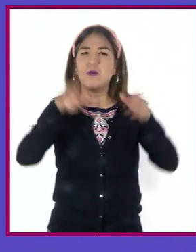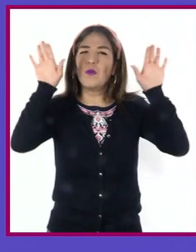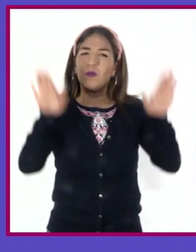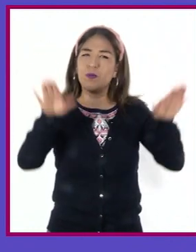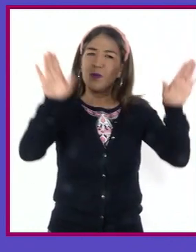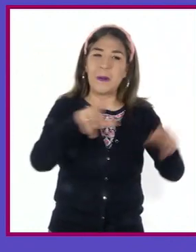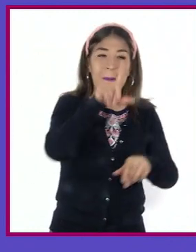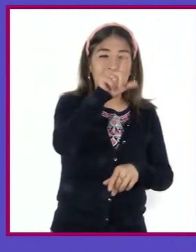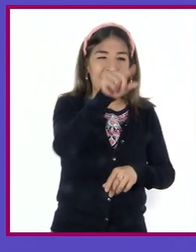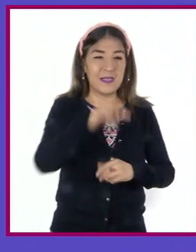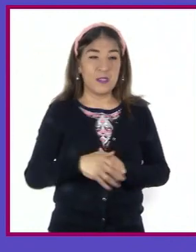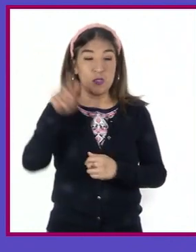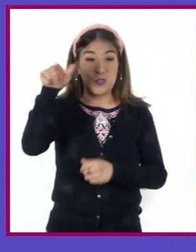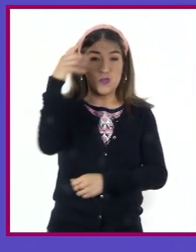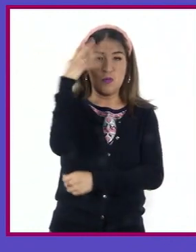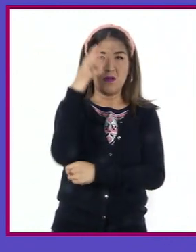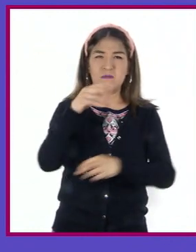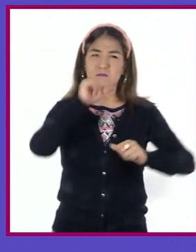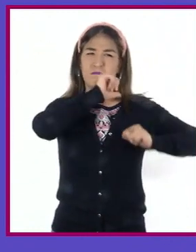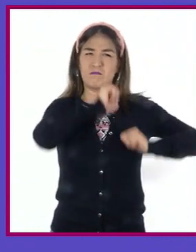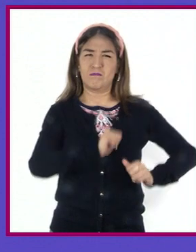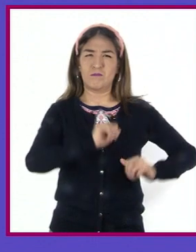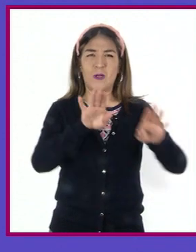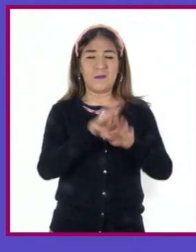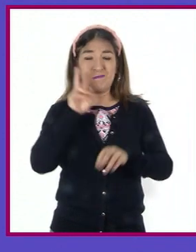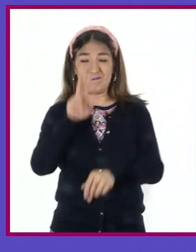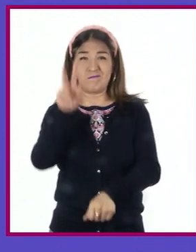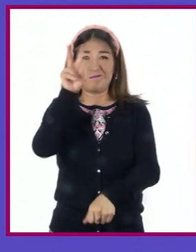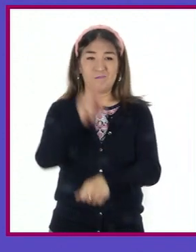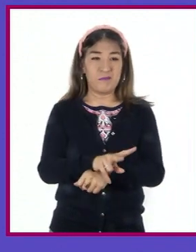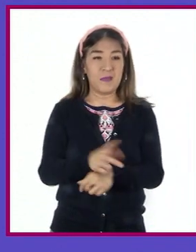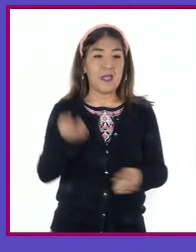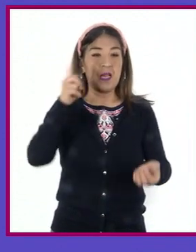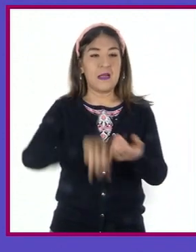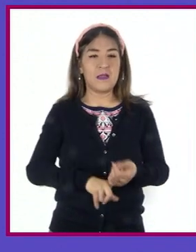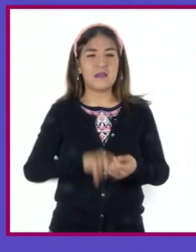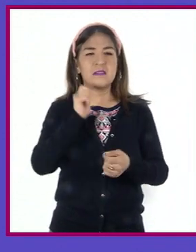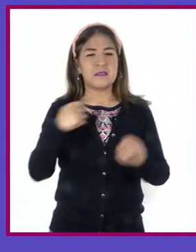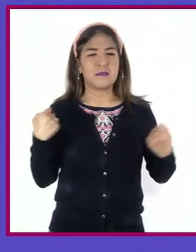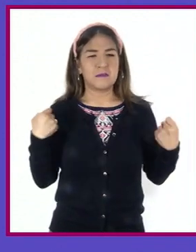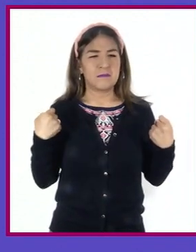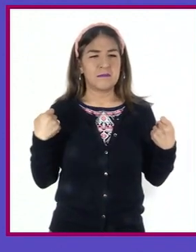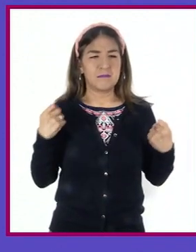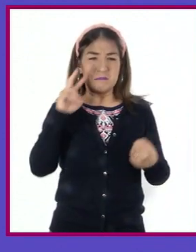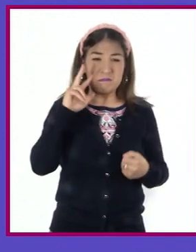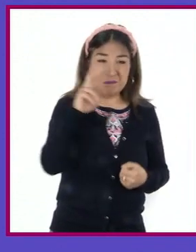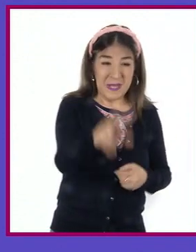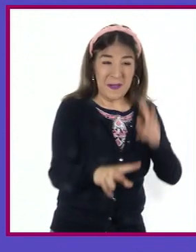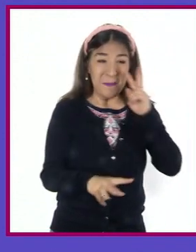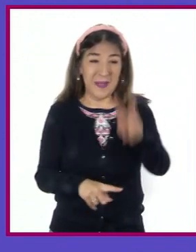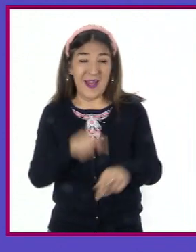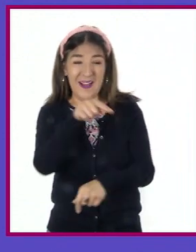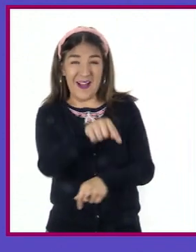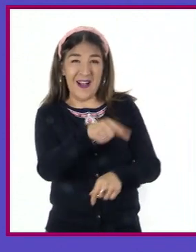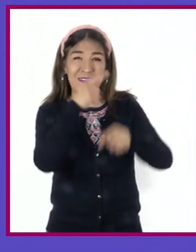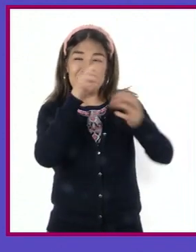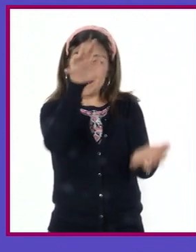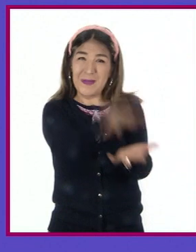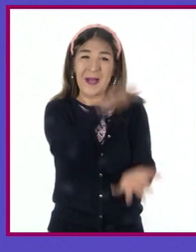de gran nariz de Francisco de Quevedo. Érase un hombre a una nariz pegado. Érase una